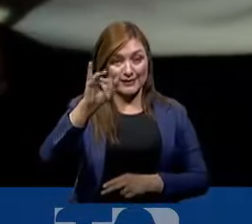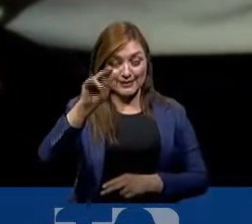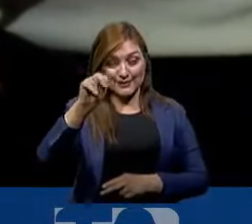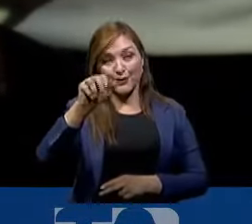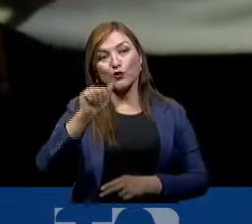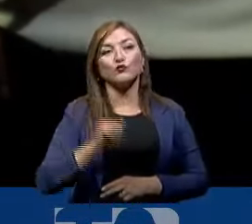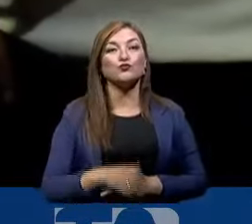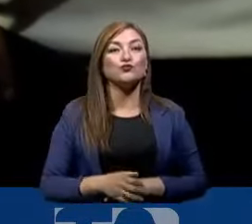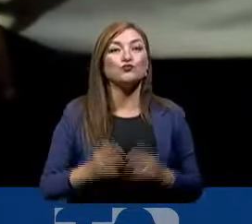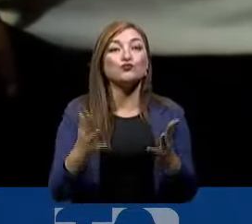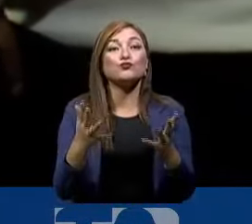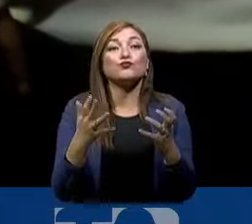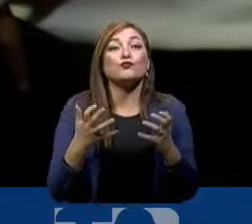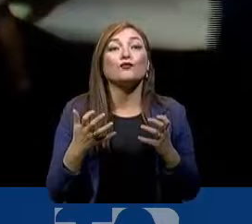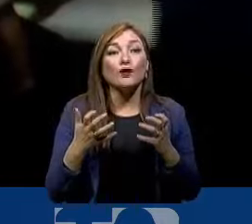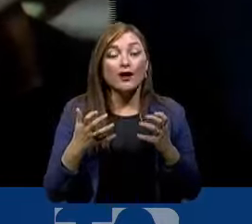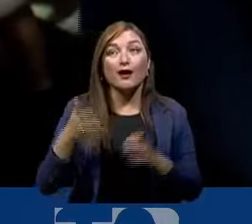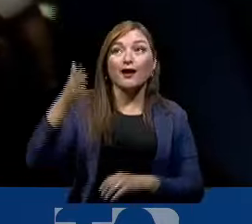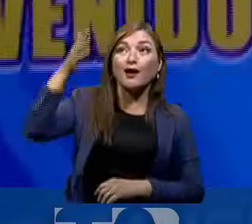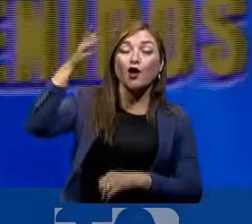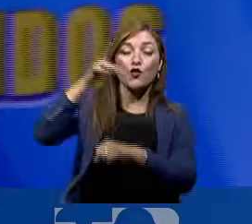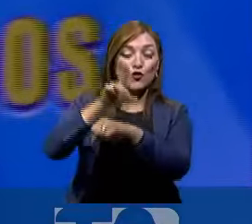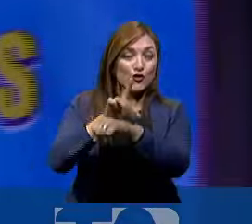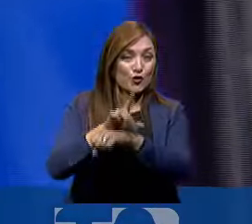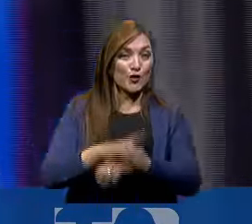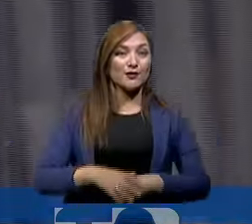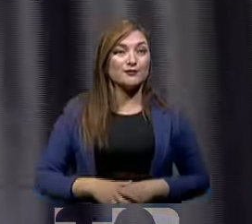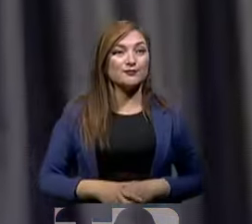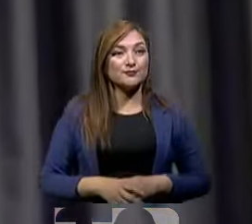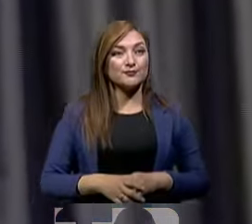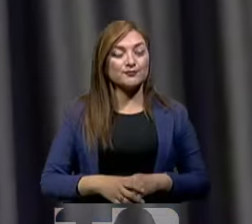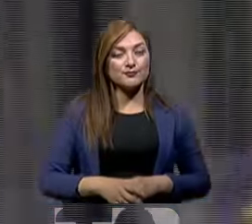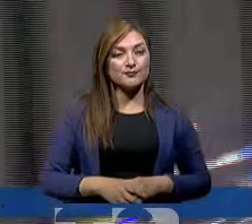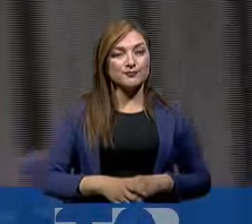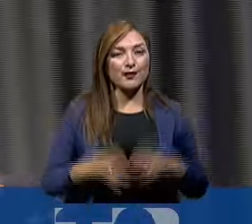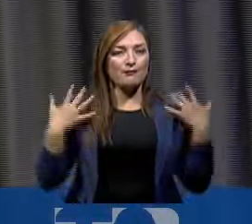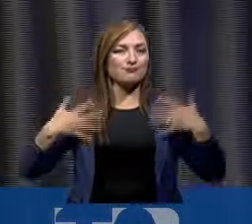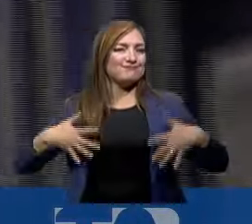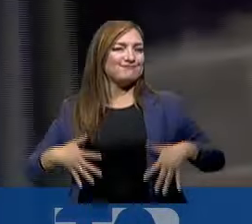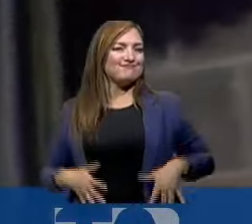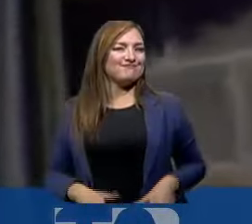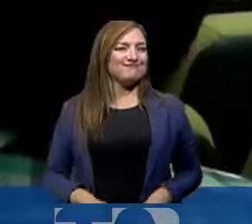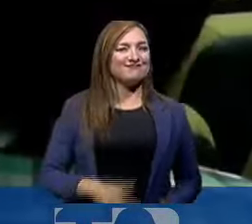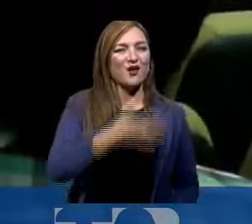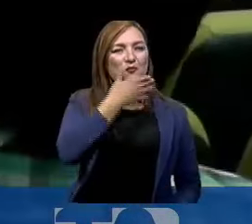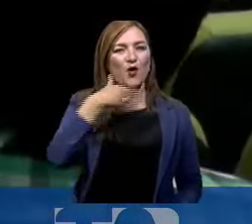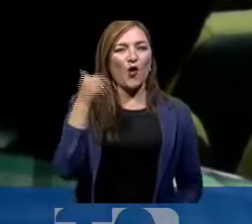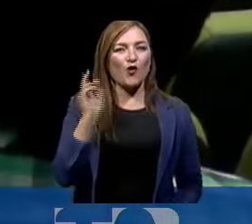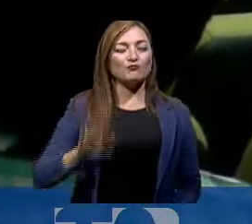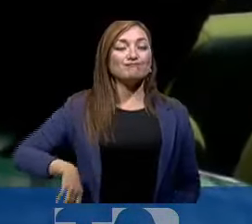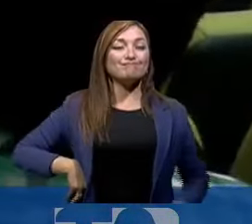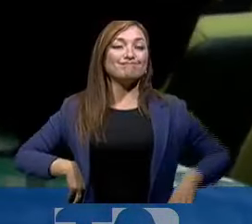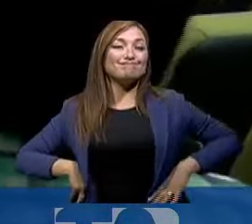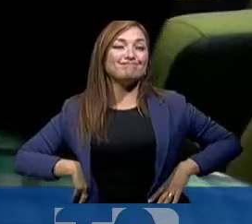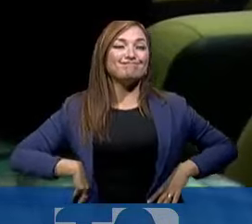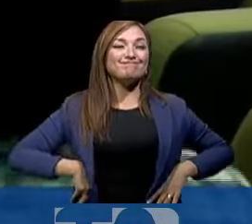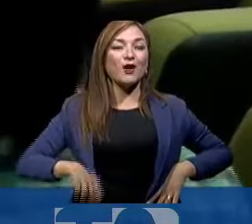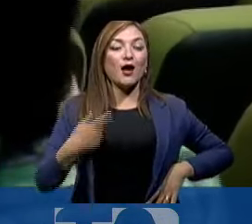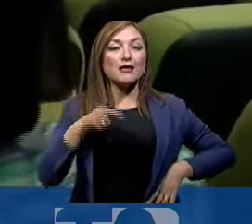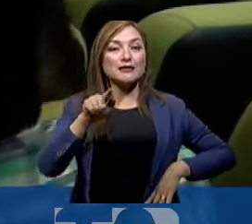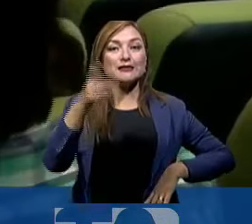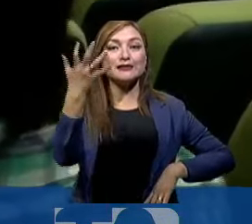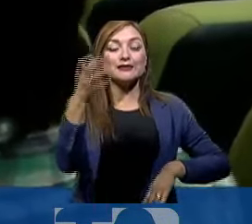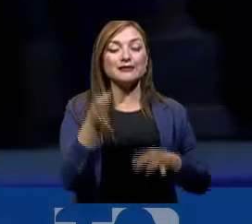y yo quiero ser de grande doctora. Con sus mejores galas se subieron a la tarima este 15 de febrero